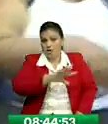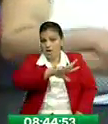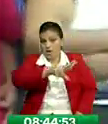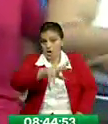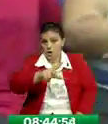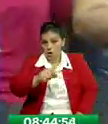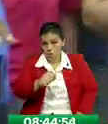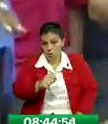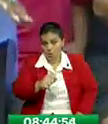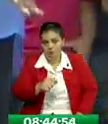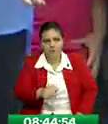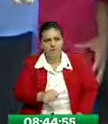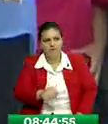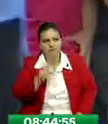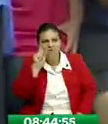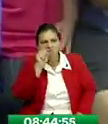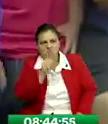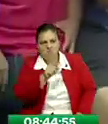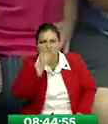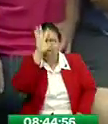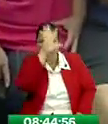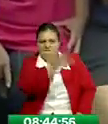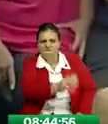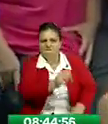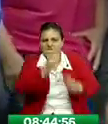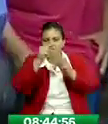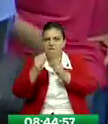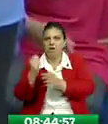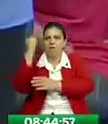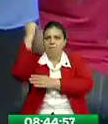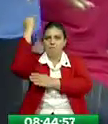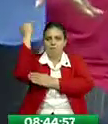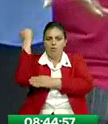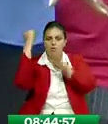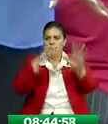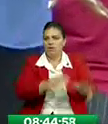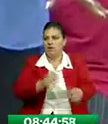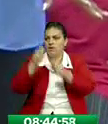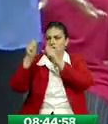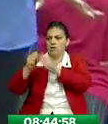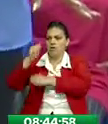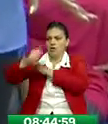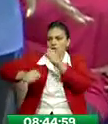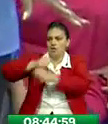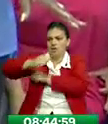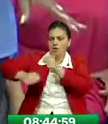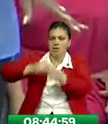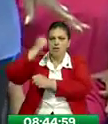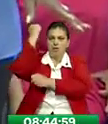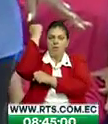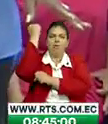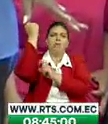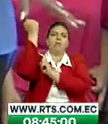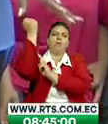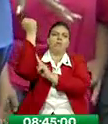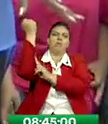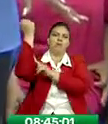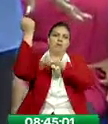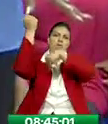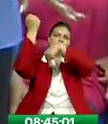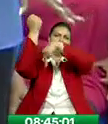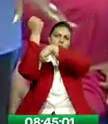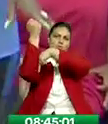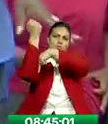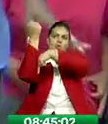a acariciar. Porque a las 2 de la tarde, desde las 2 en adelante, nos tienen aquí encerrados, no podemos salir porque nos roban hasta quizás, hasta